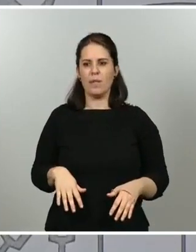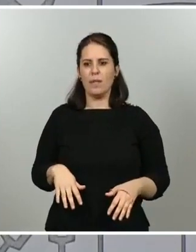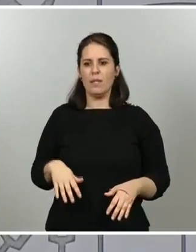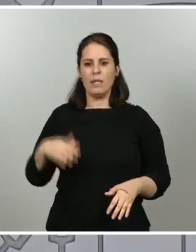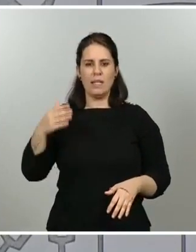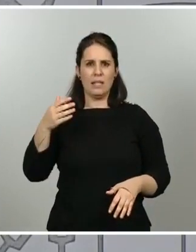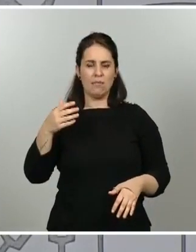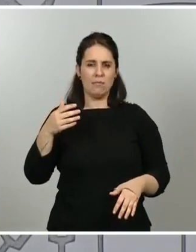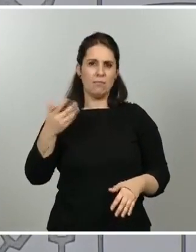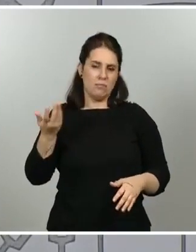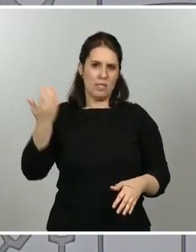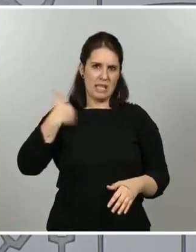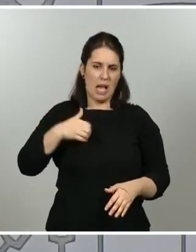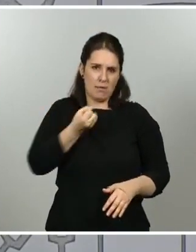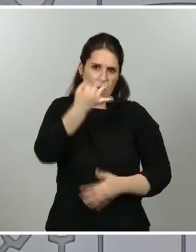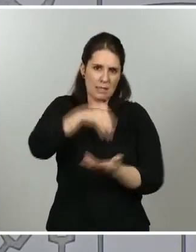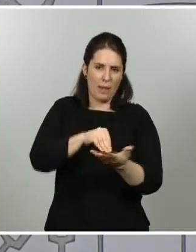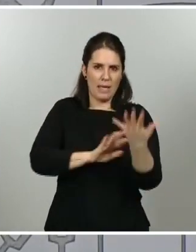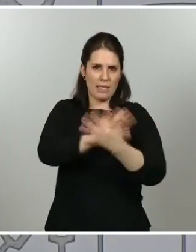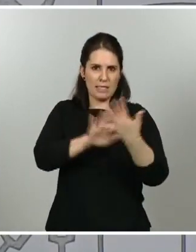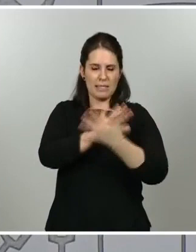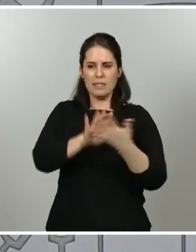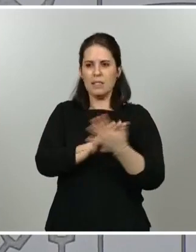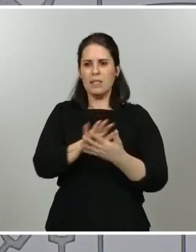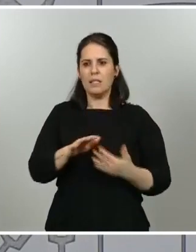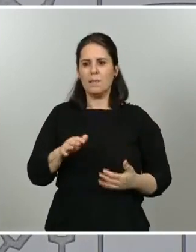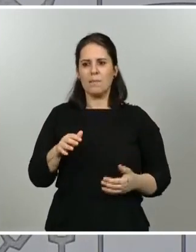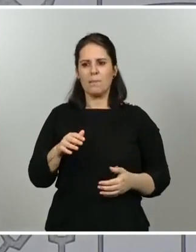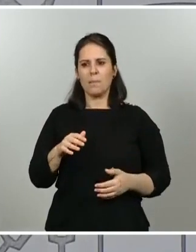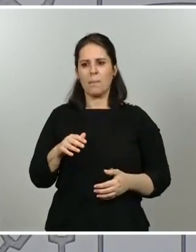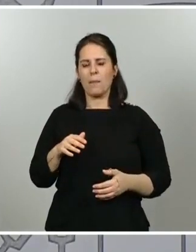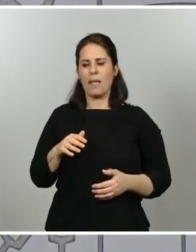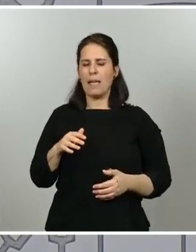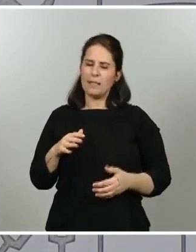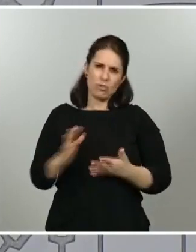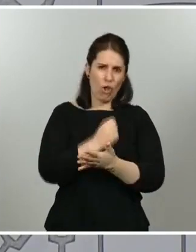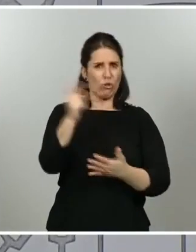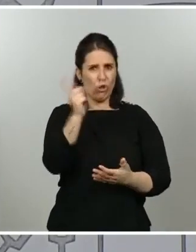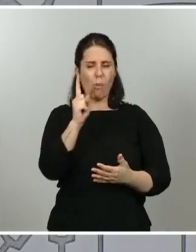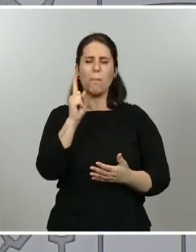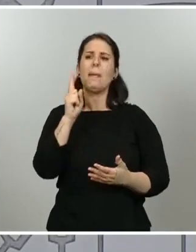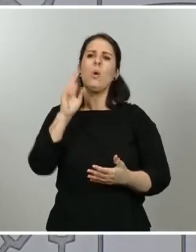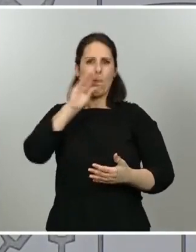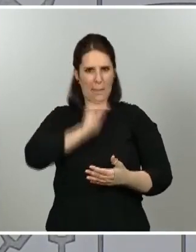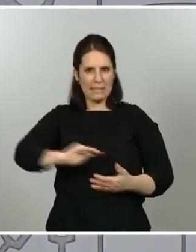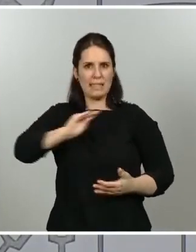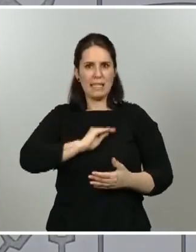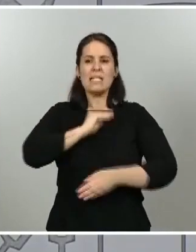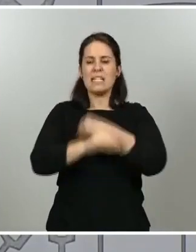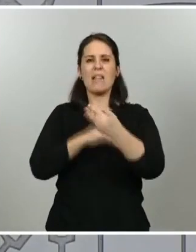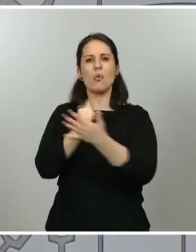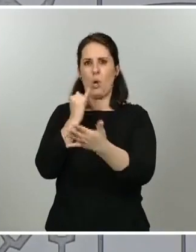varias ocasiones, se están haciendo, no en todos, pero en un número importante de ellos, muchas pruebas,